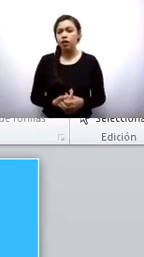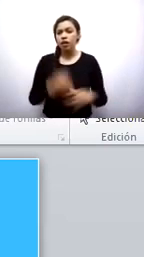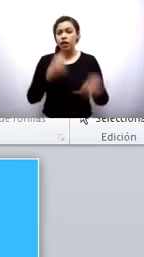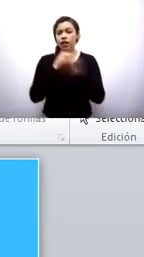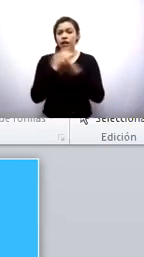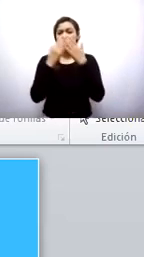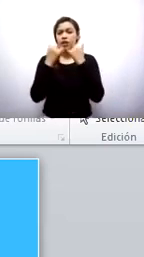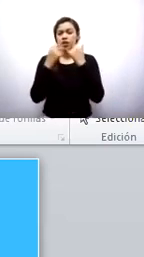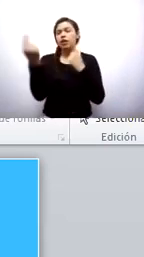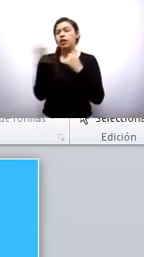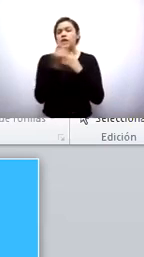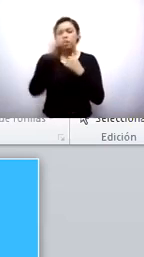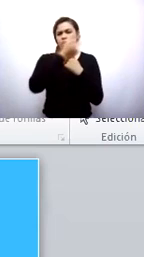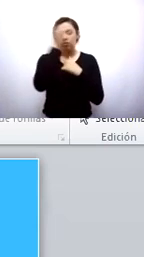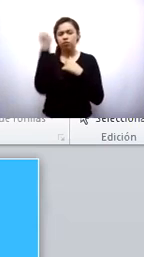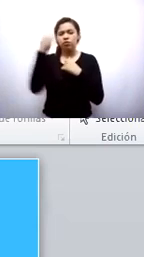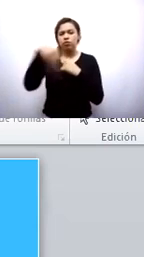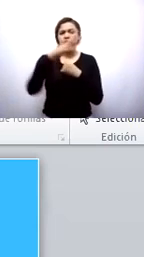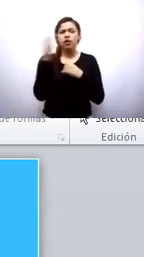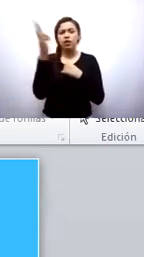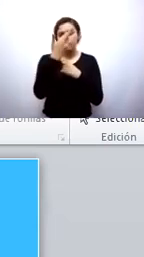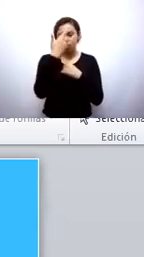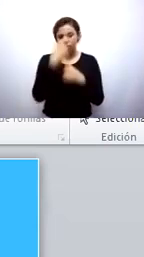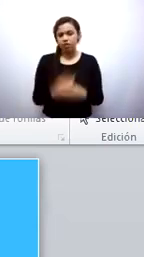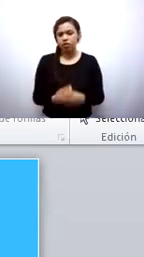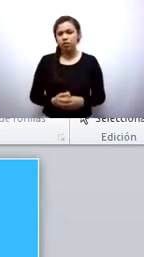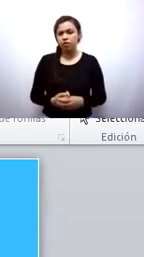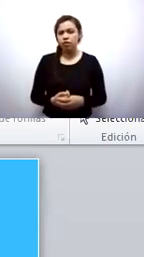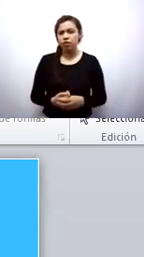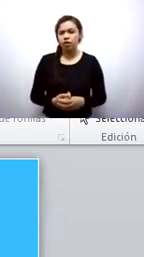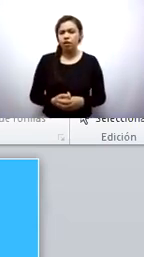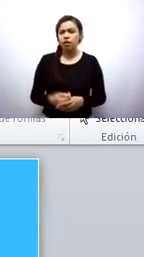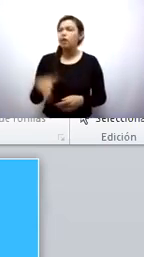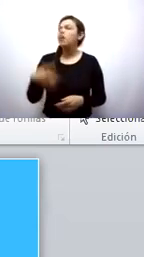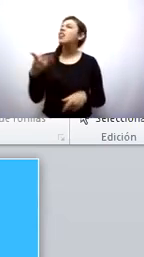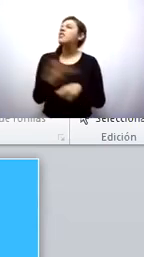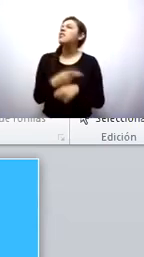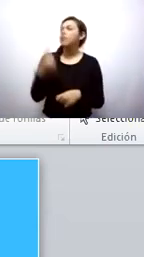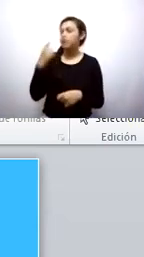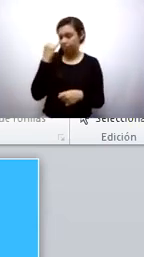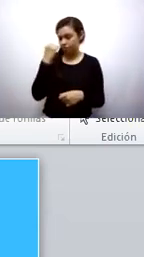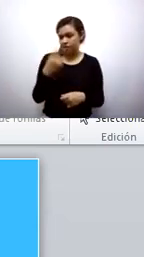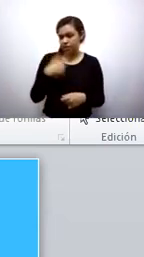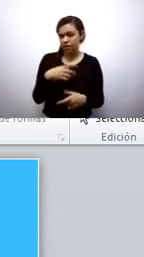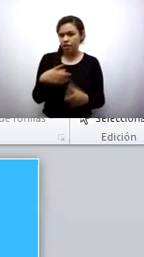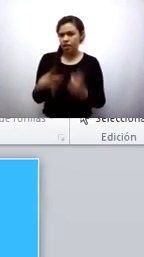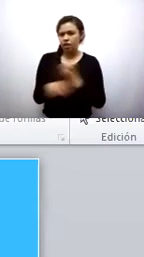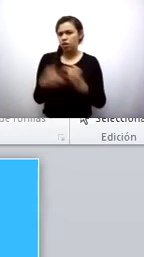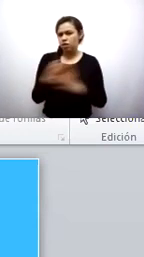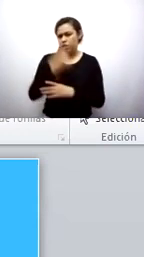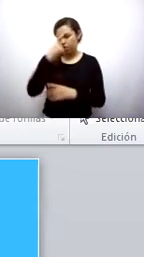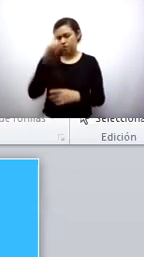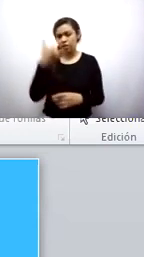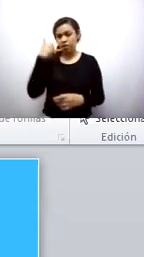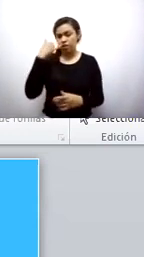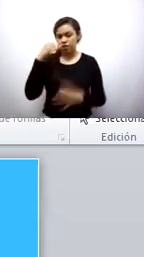No sé si ustedes recuerden A mí, ¿sabes también qué me pasó? O sea, al principio cuando nos pedían cosas sencillas, bueno, con el teléfono celular que yo